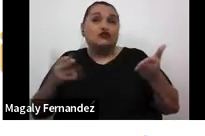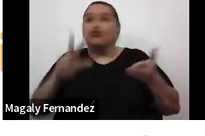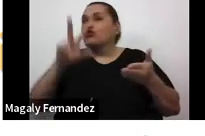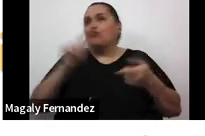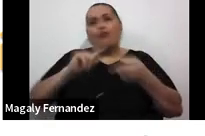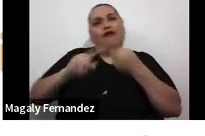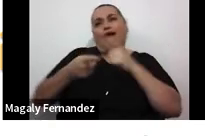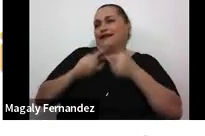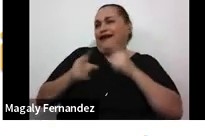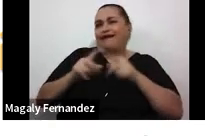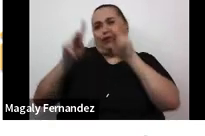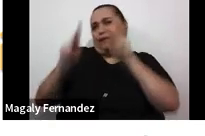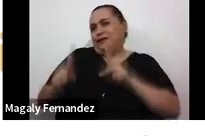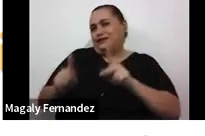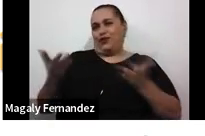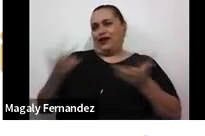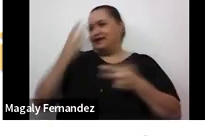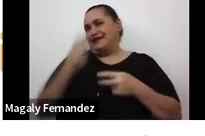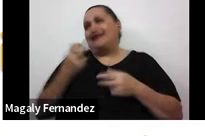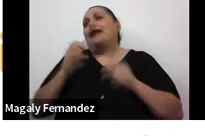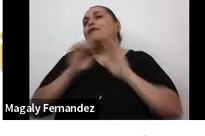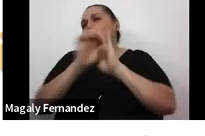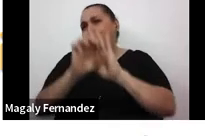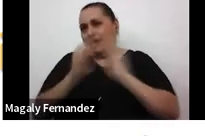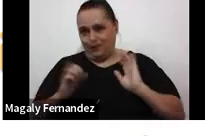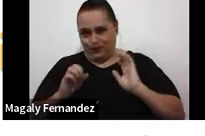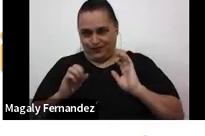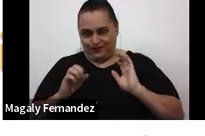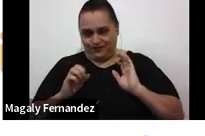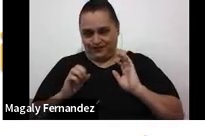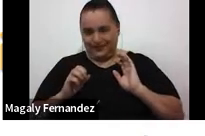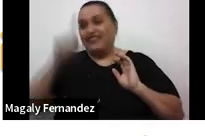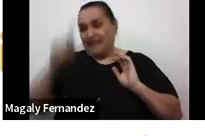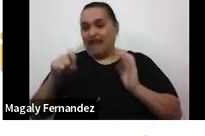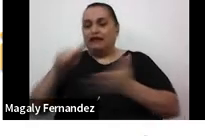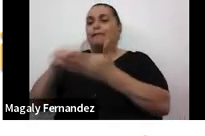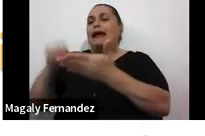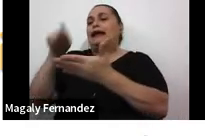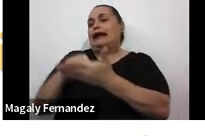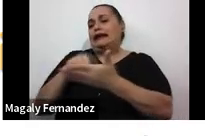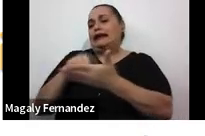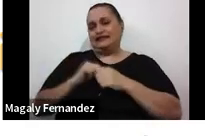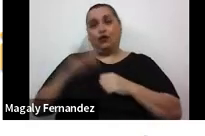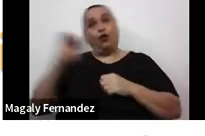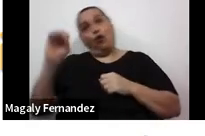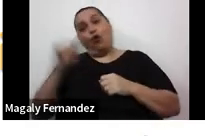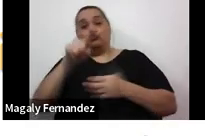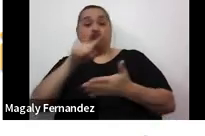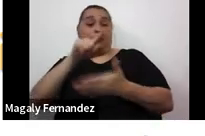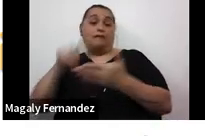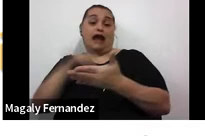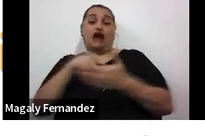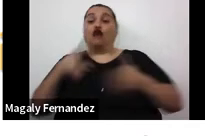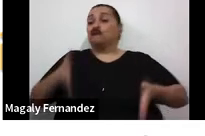amigable con la persona Ciega por ejemplo porque hay que marcar con x o hay que marcar usted no es un robot